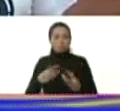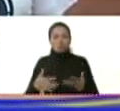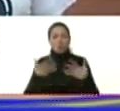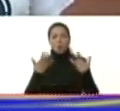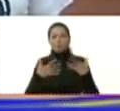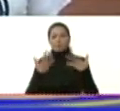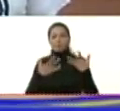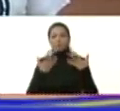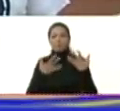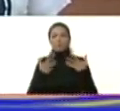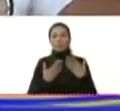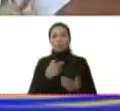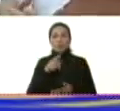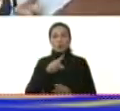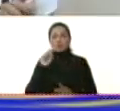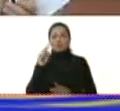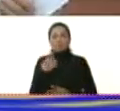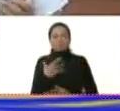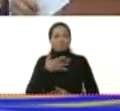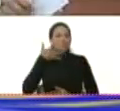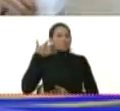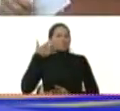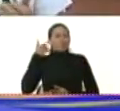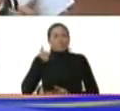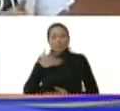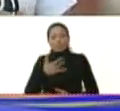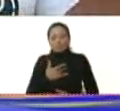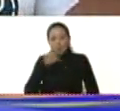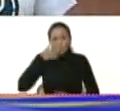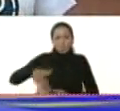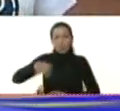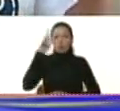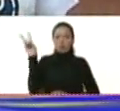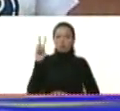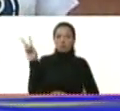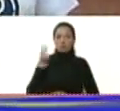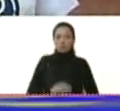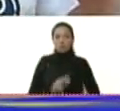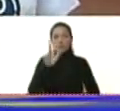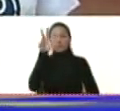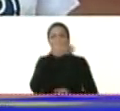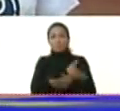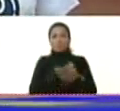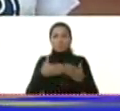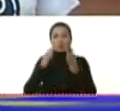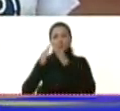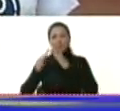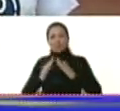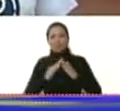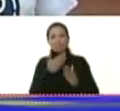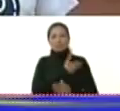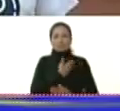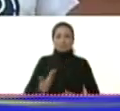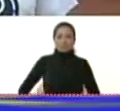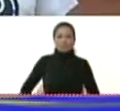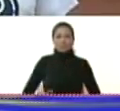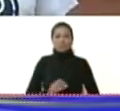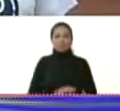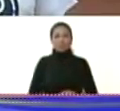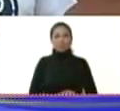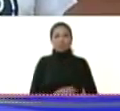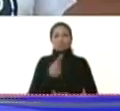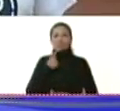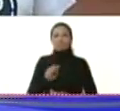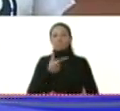contento de este privilegio para el pueblo venezolano. 3 millones de viviendas, presidente. Eso se